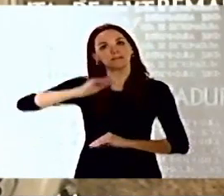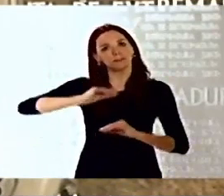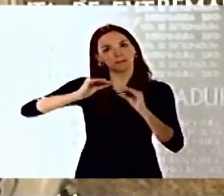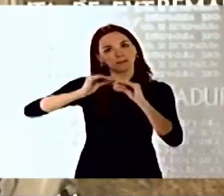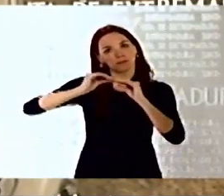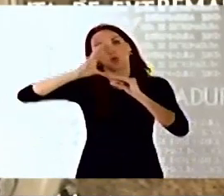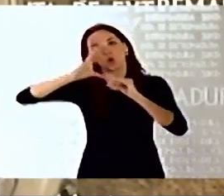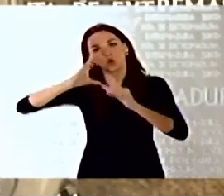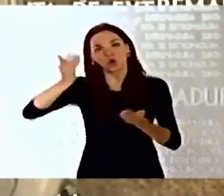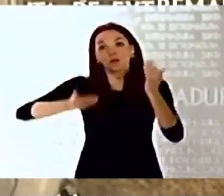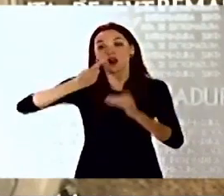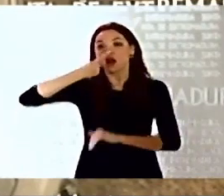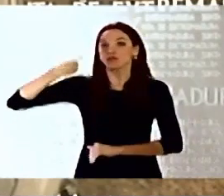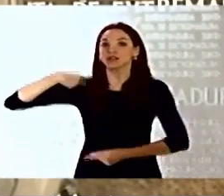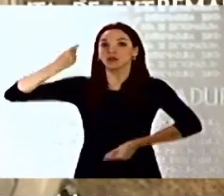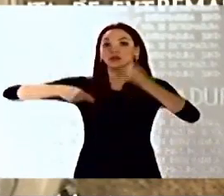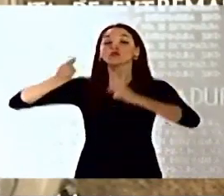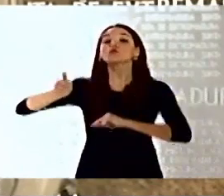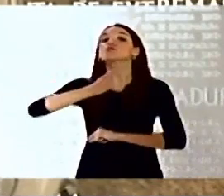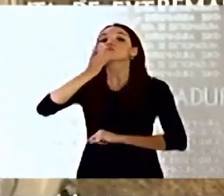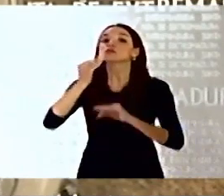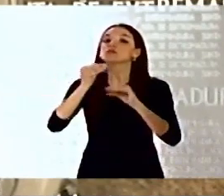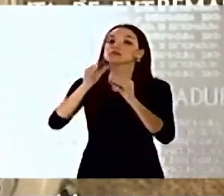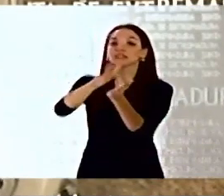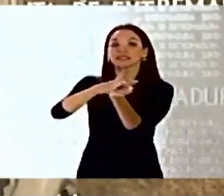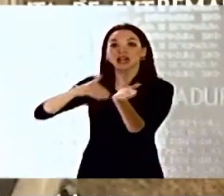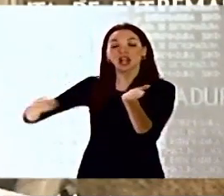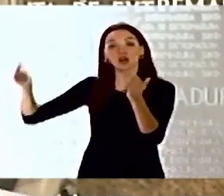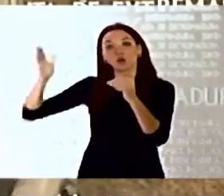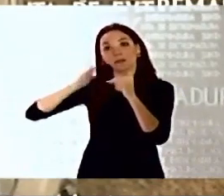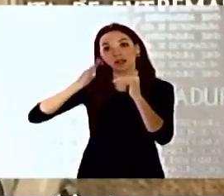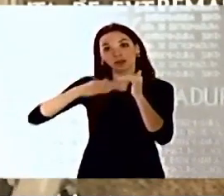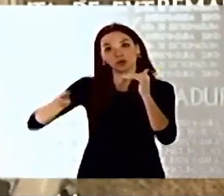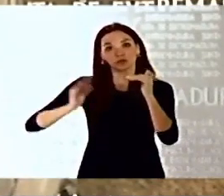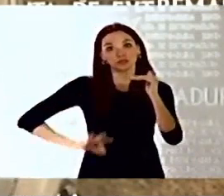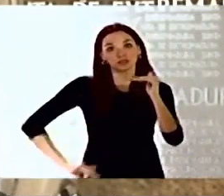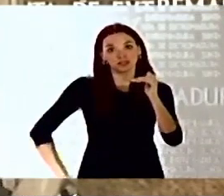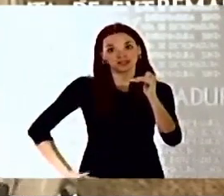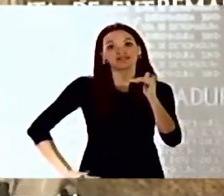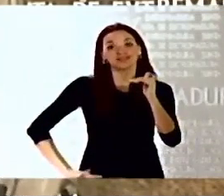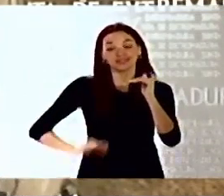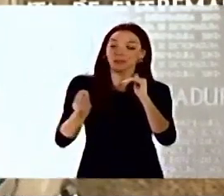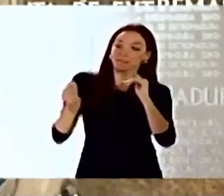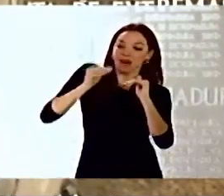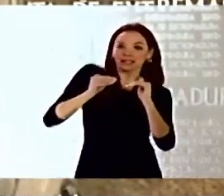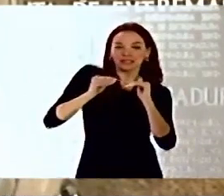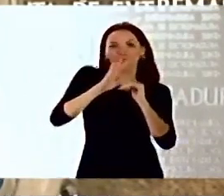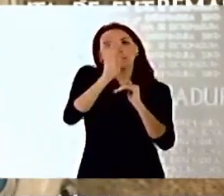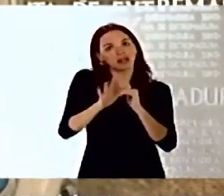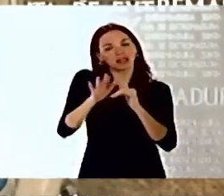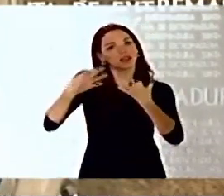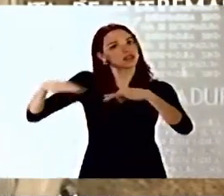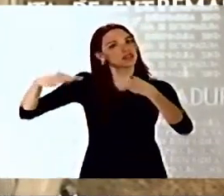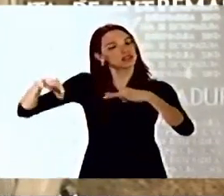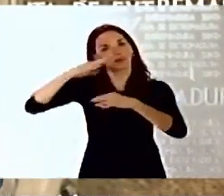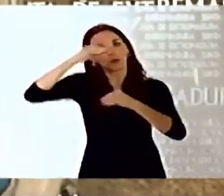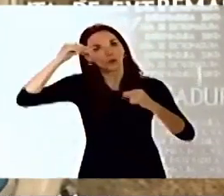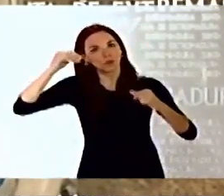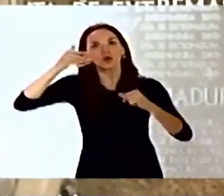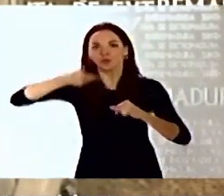año pasado por la aplicación de la subida del salario mínimo interprofesional, que parece una cosa que está ahí, pero es una cosa